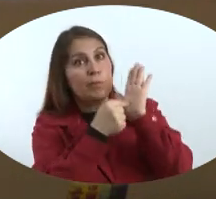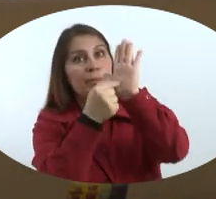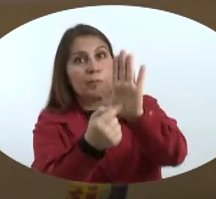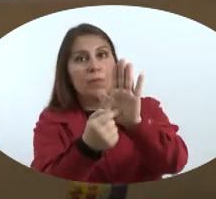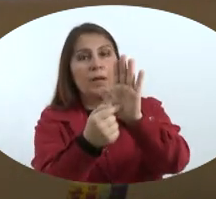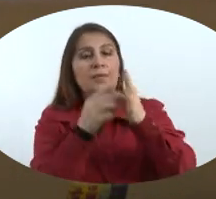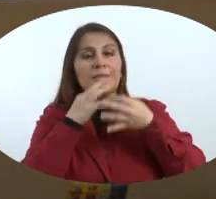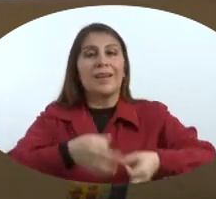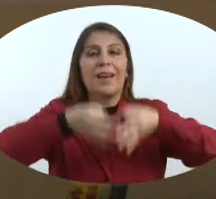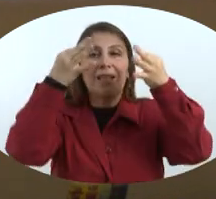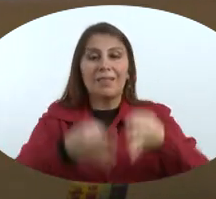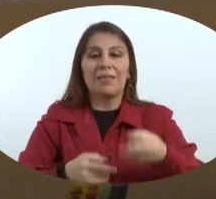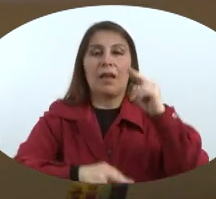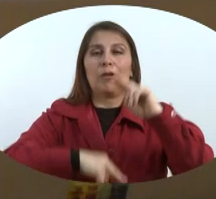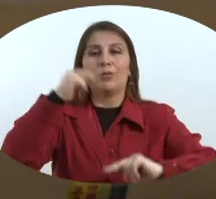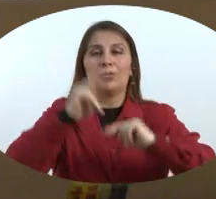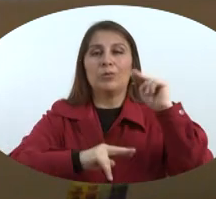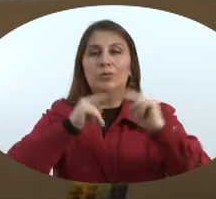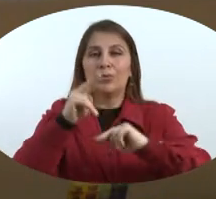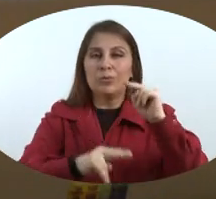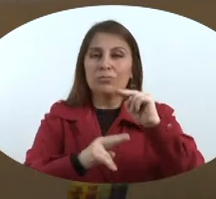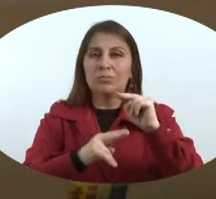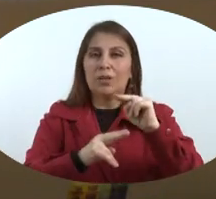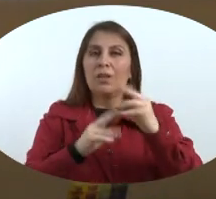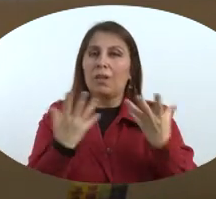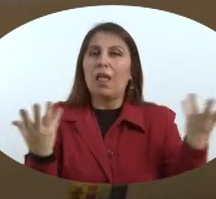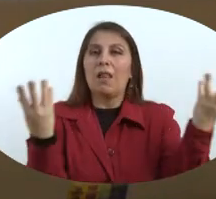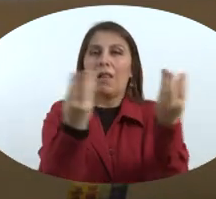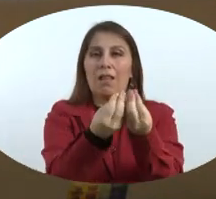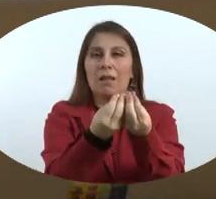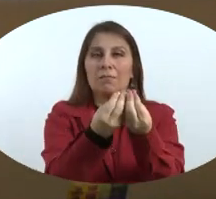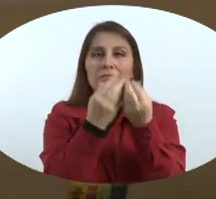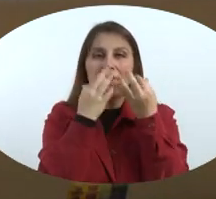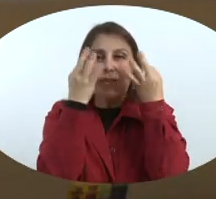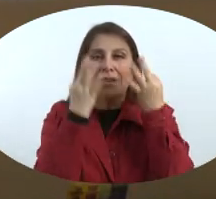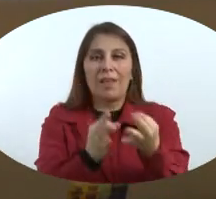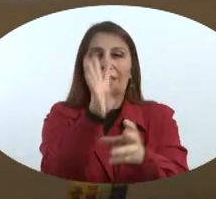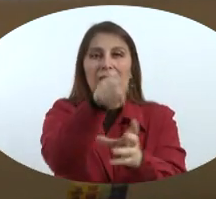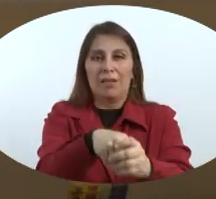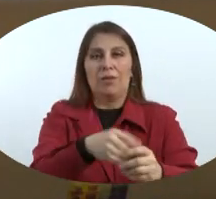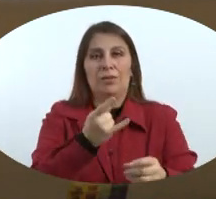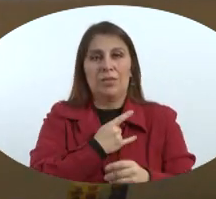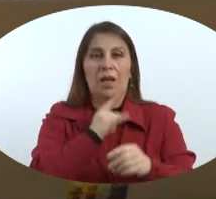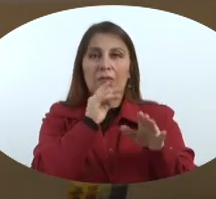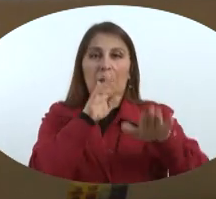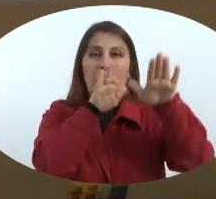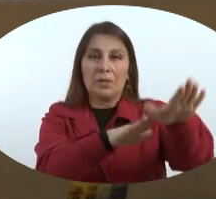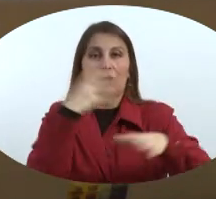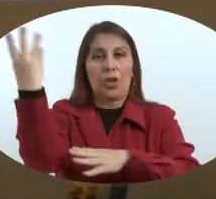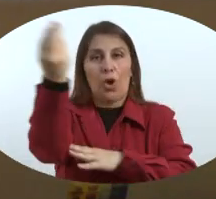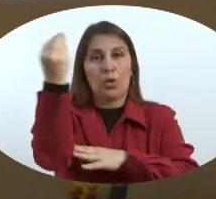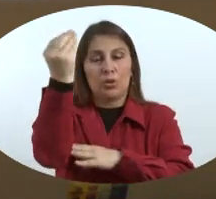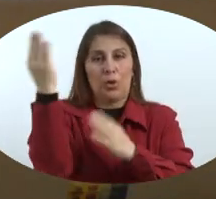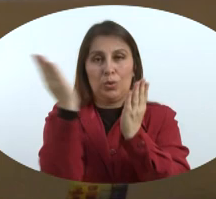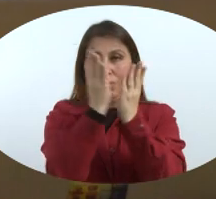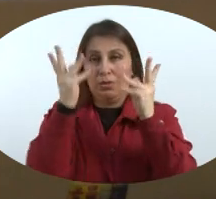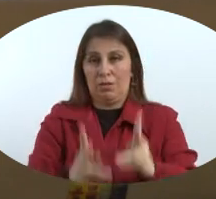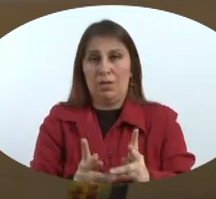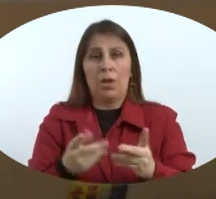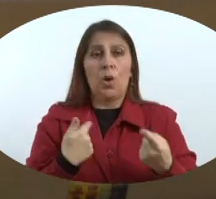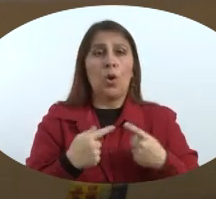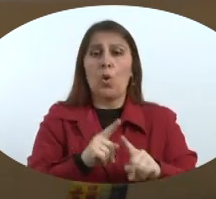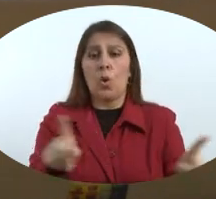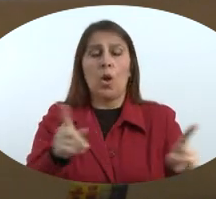las garantías de la construcción real de un consejo estudiantil en la universidad que no sea digamos meramente como el enunciado de la